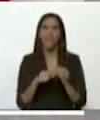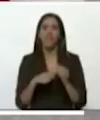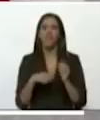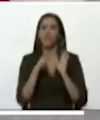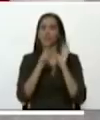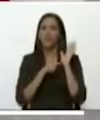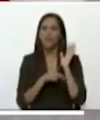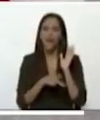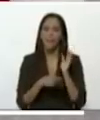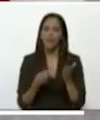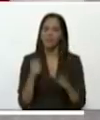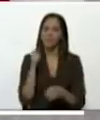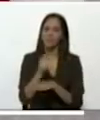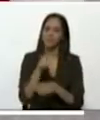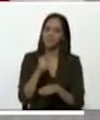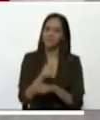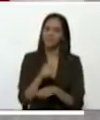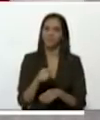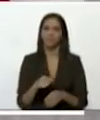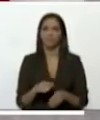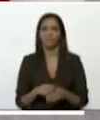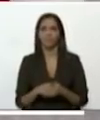cuestionado y cuestionable.